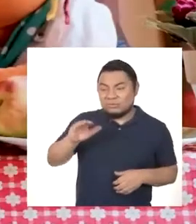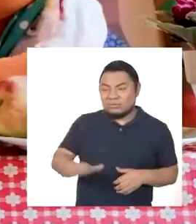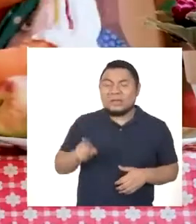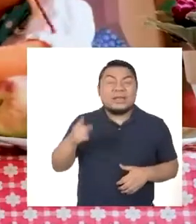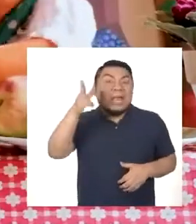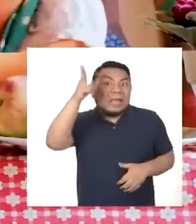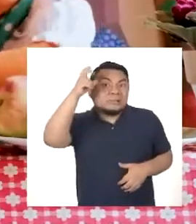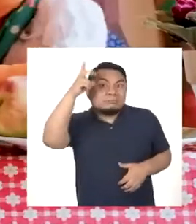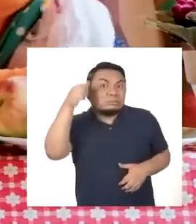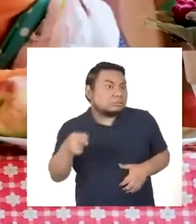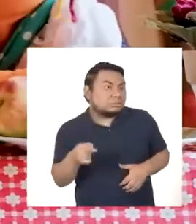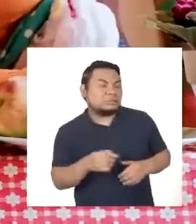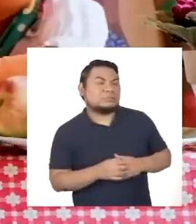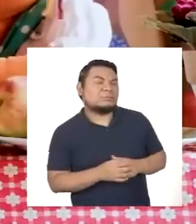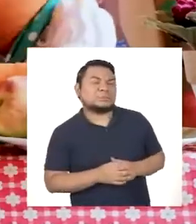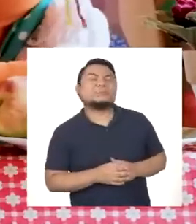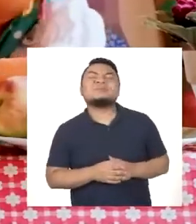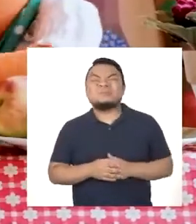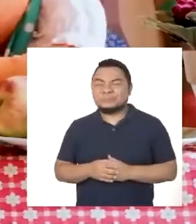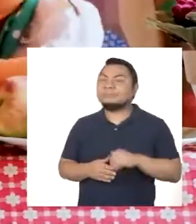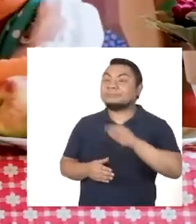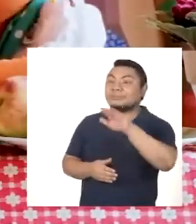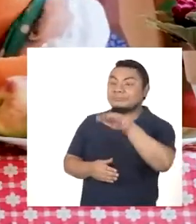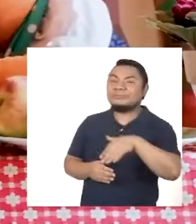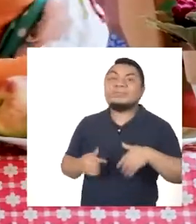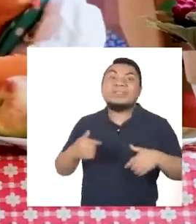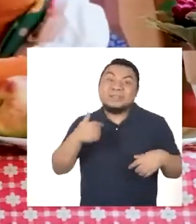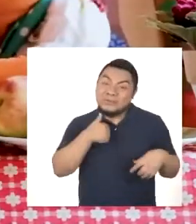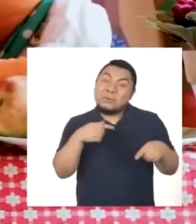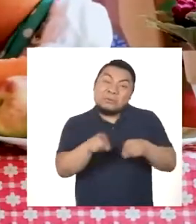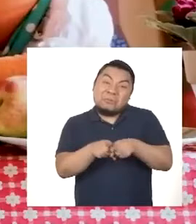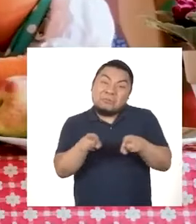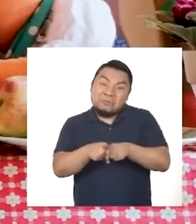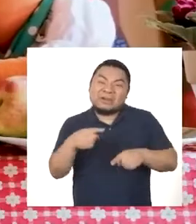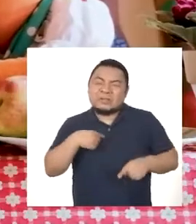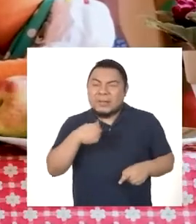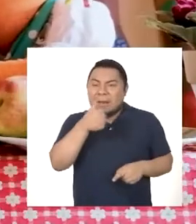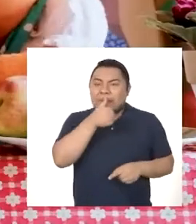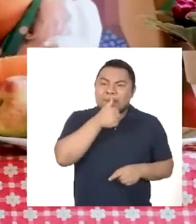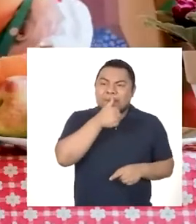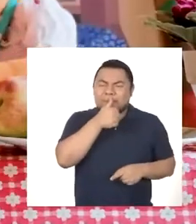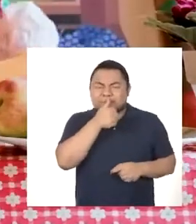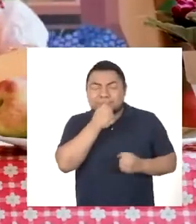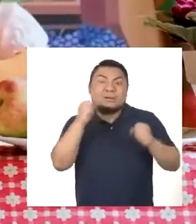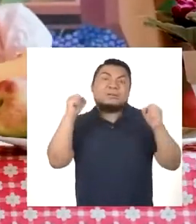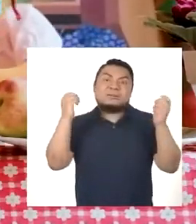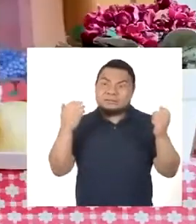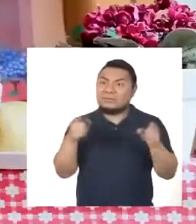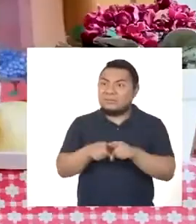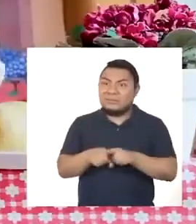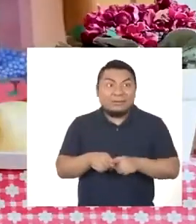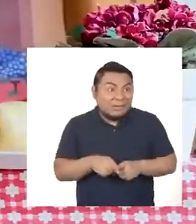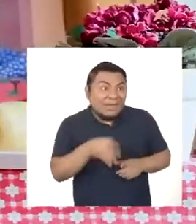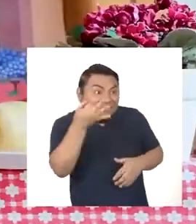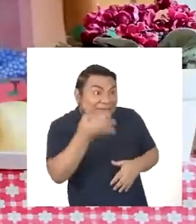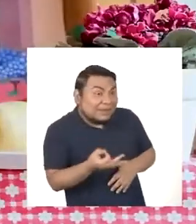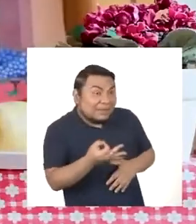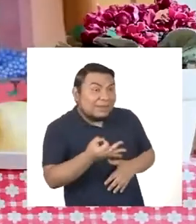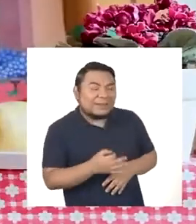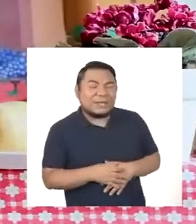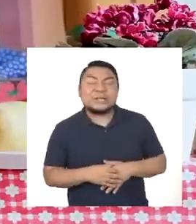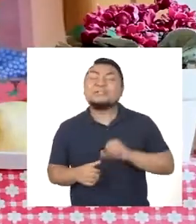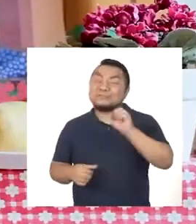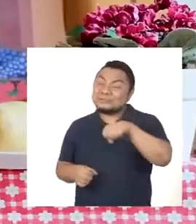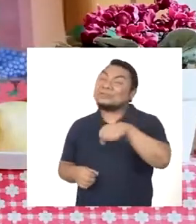movido. ¿Sabes, Juanita? Yo tampoco tengo mucha paciencia. ¿Cómo? En verdad